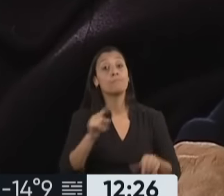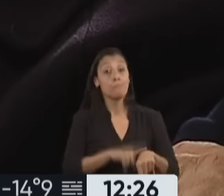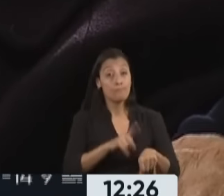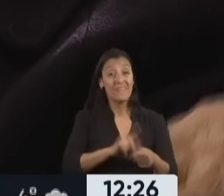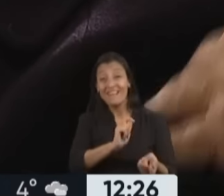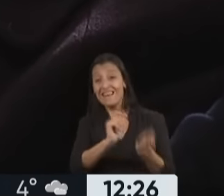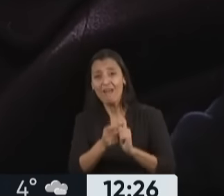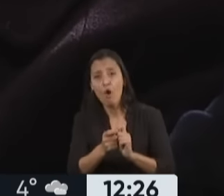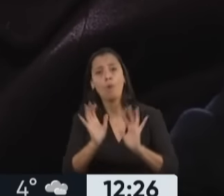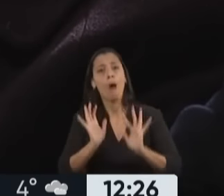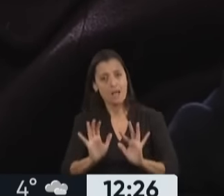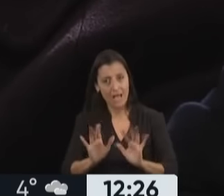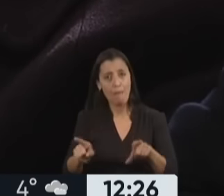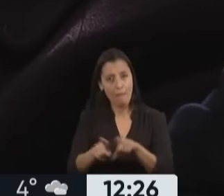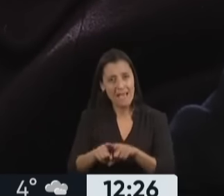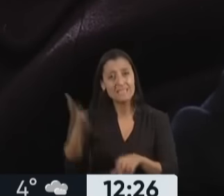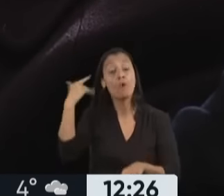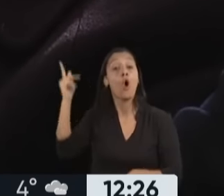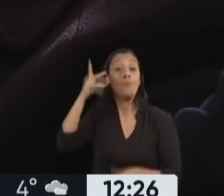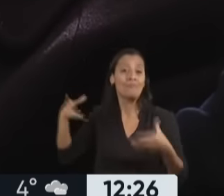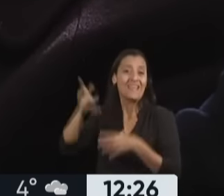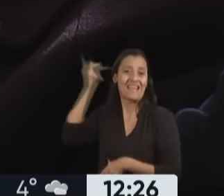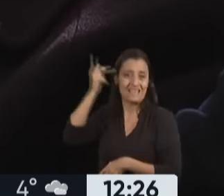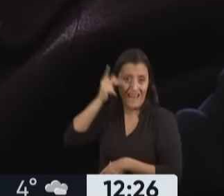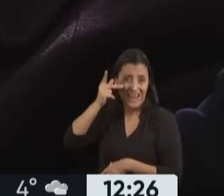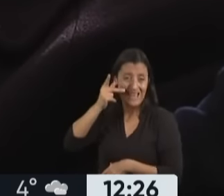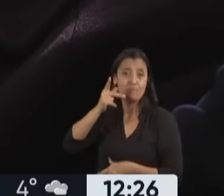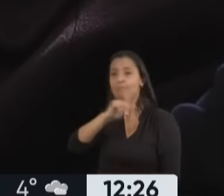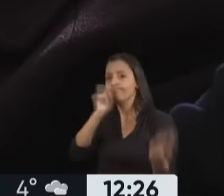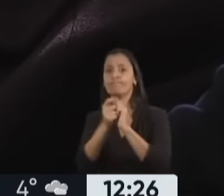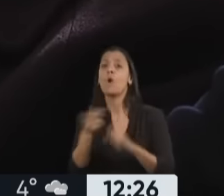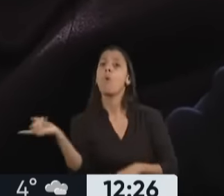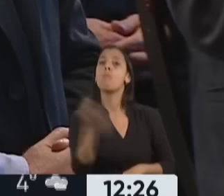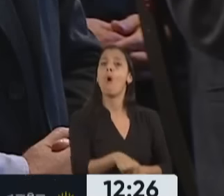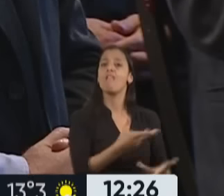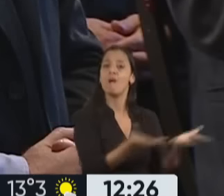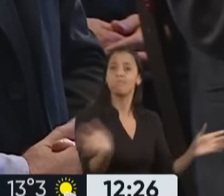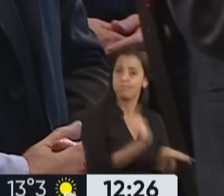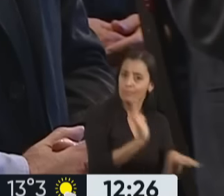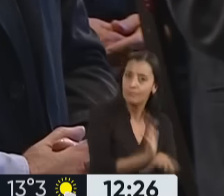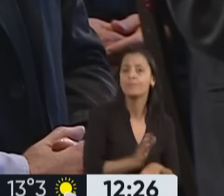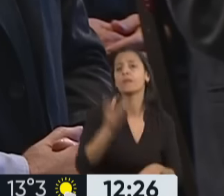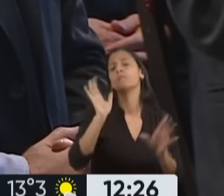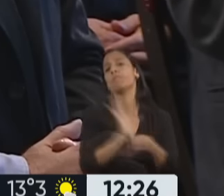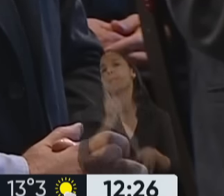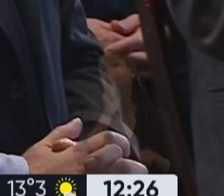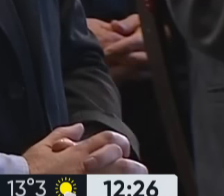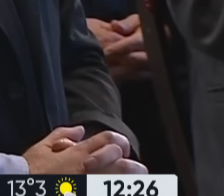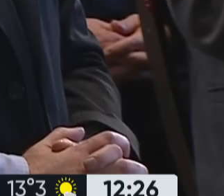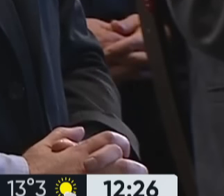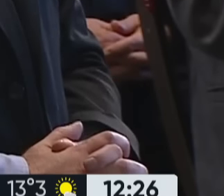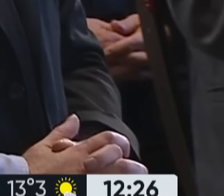contrarreforma efectuada por el kirchnerismo hizo retroceder al país en todos esos aspectos,